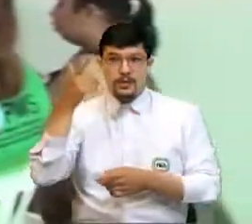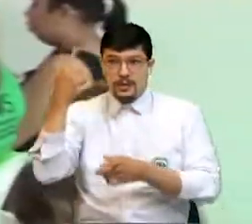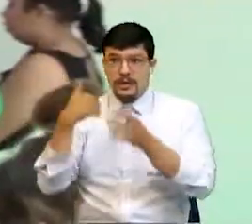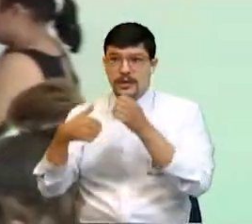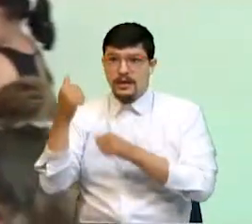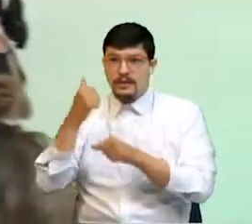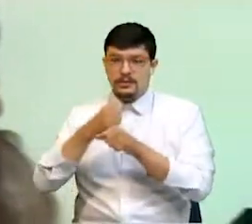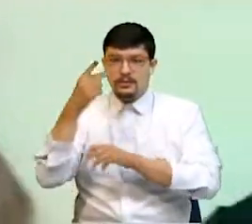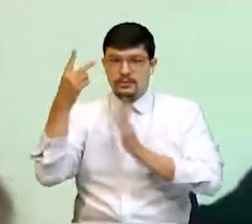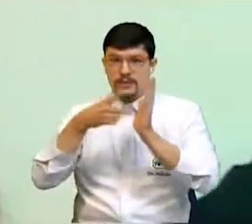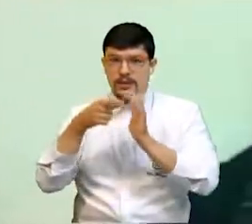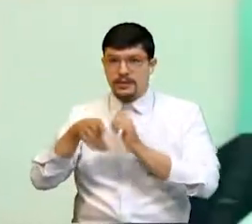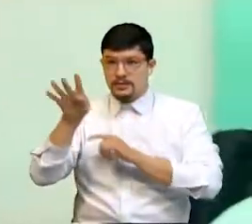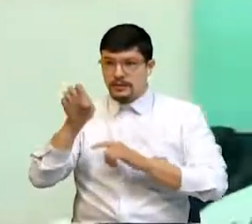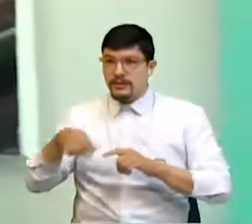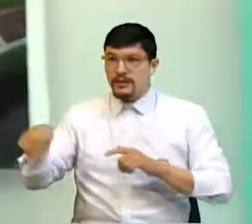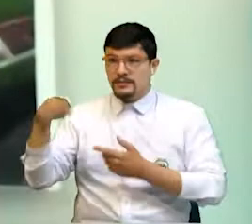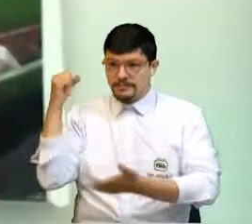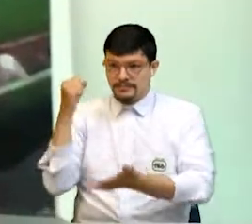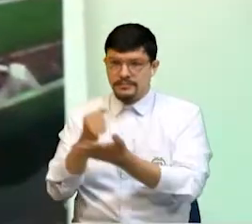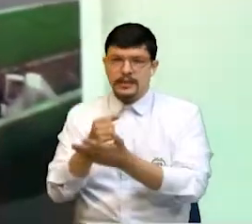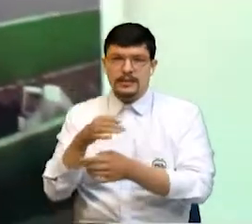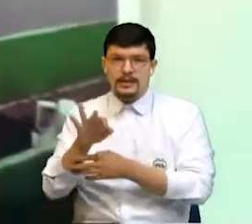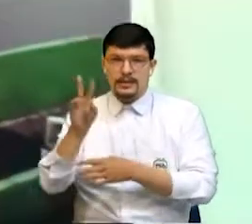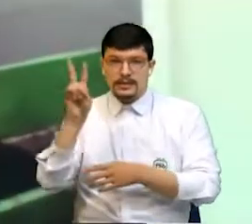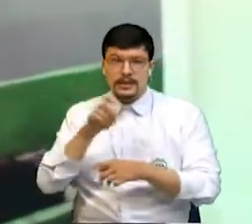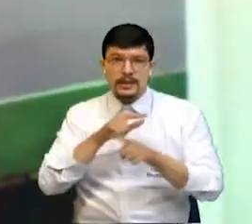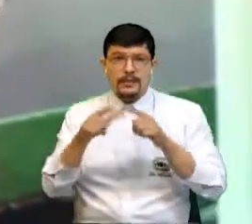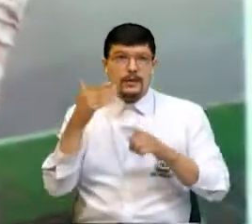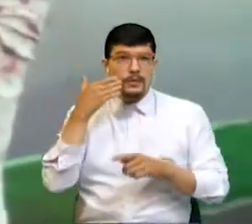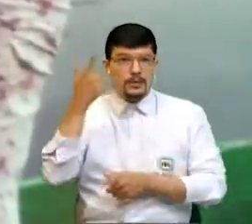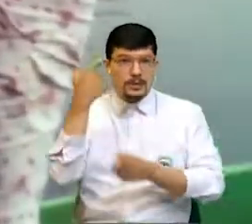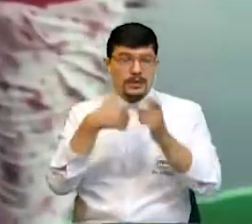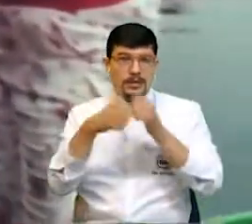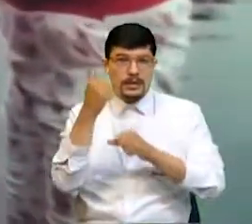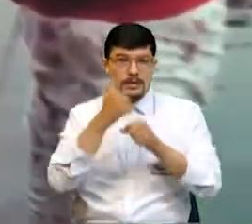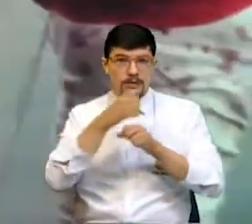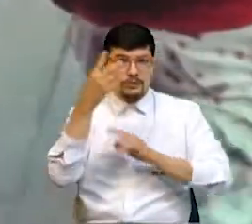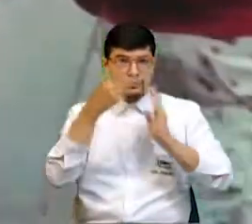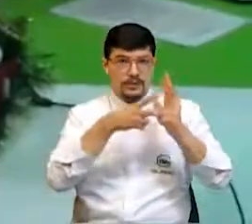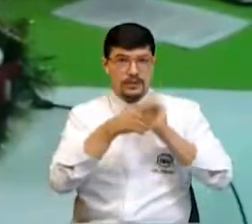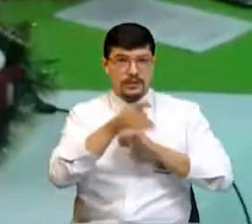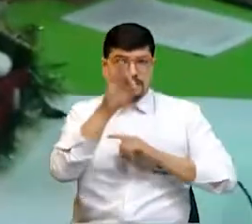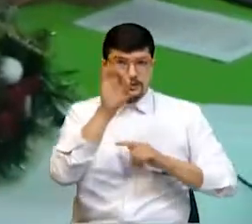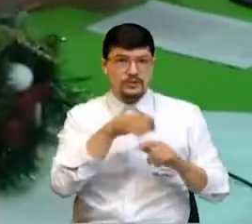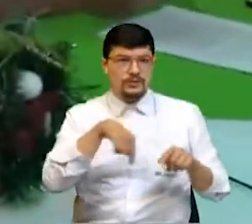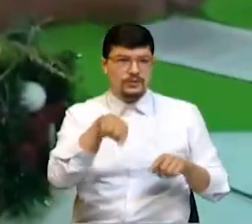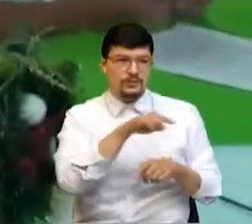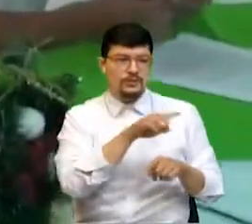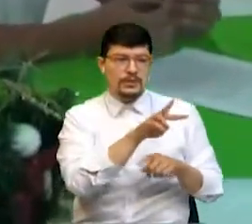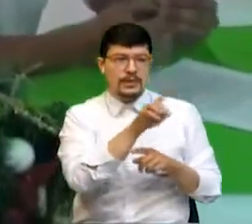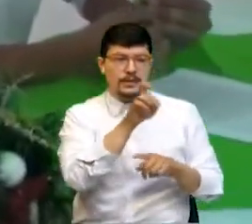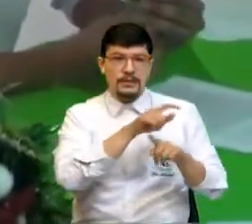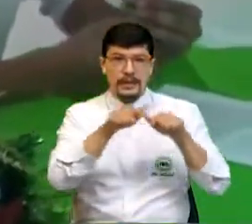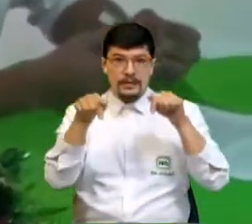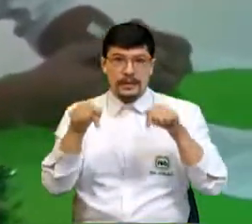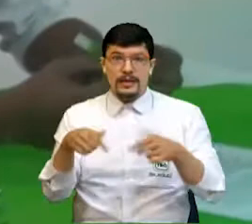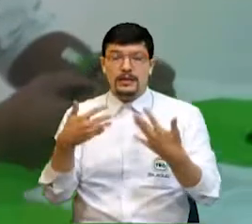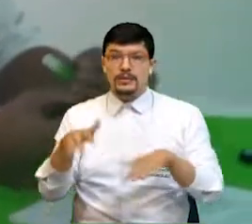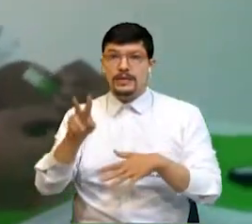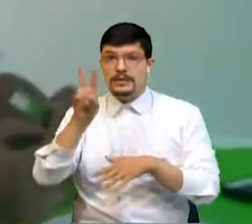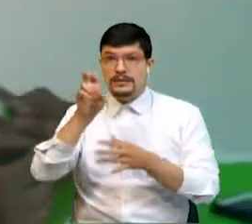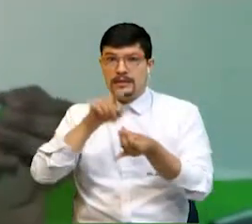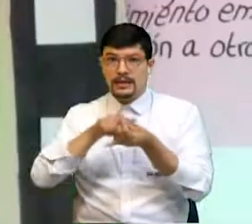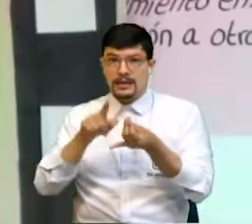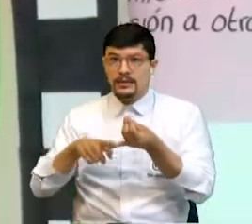2019 los homicidios ya llegan a 37, mientras en 2018 fueron 26. Aseguran que se han registrado 7 casos